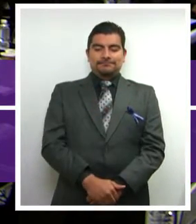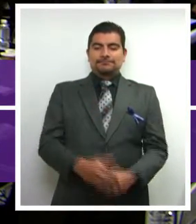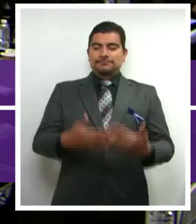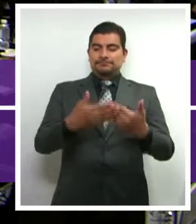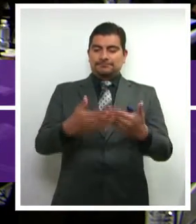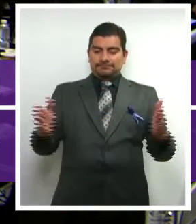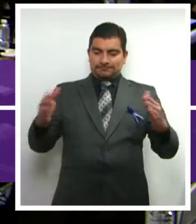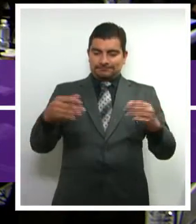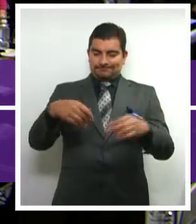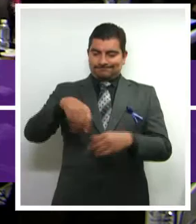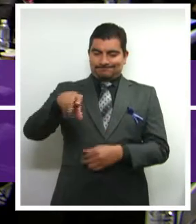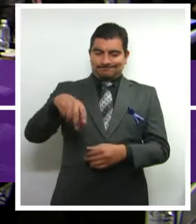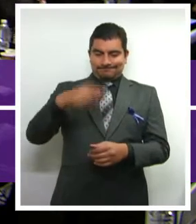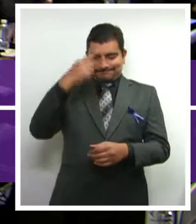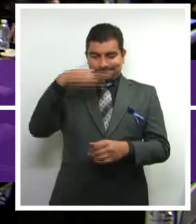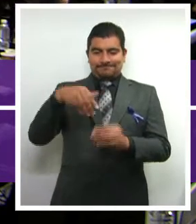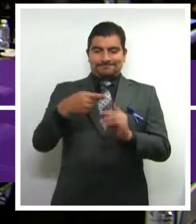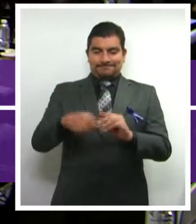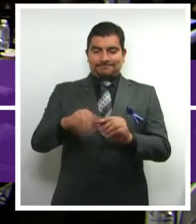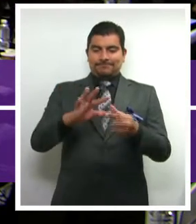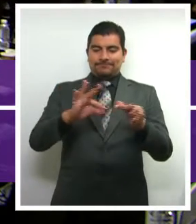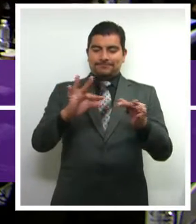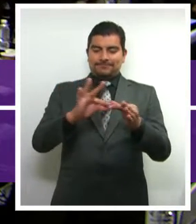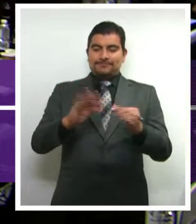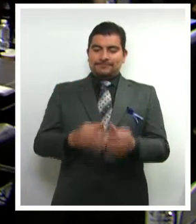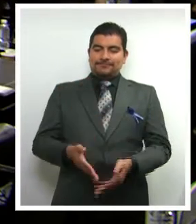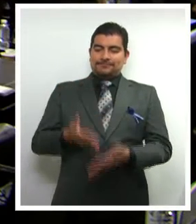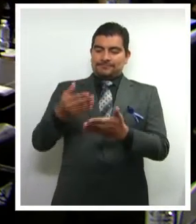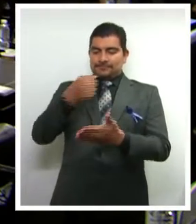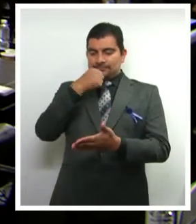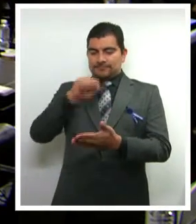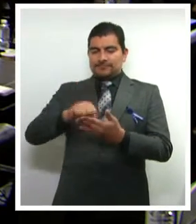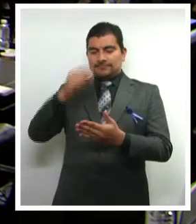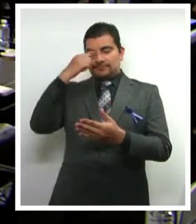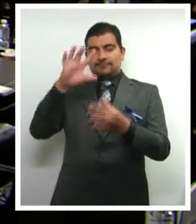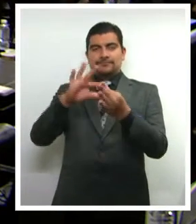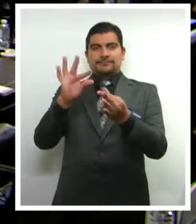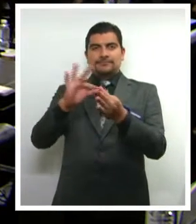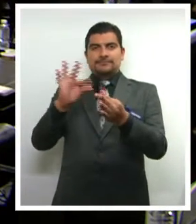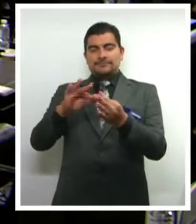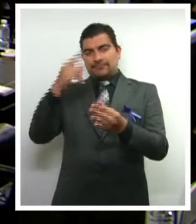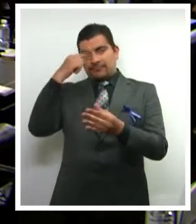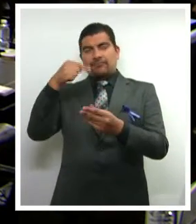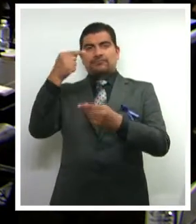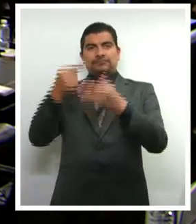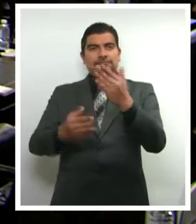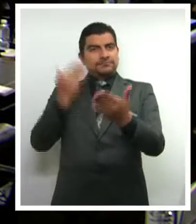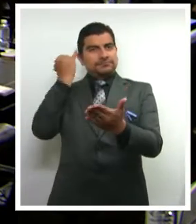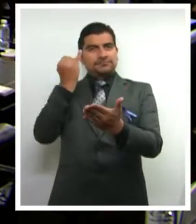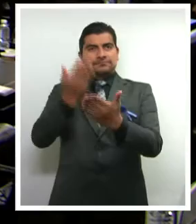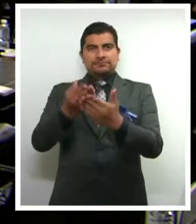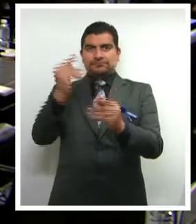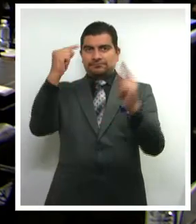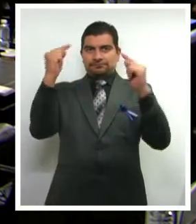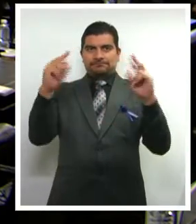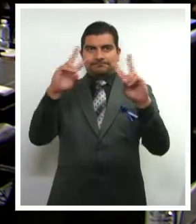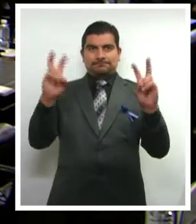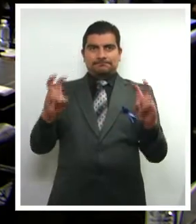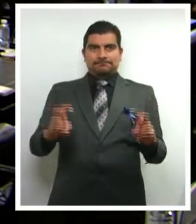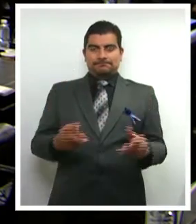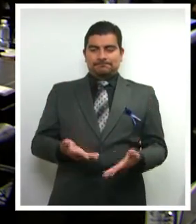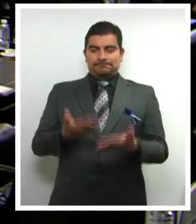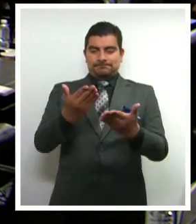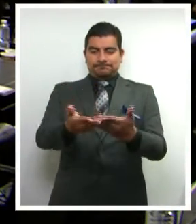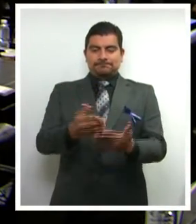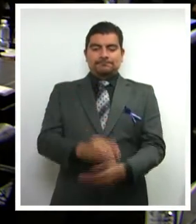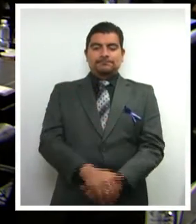sesión. Proceda la Secretaría a dar lectura a la propuesta de orden del día. Orden del